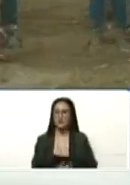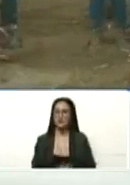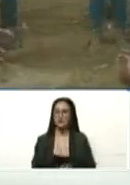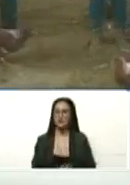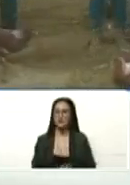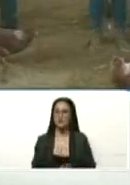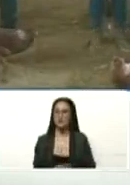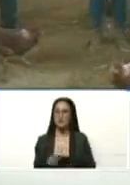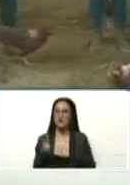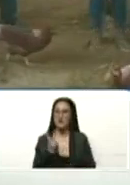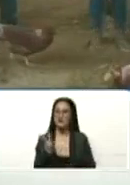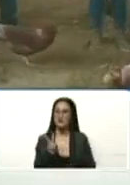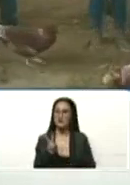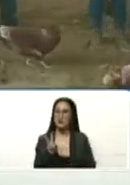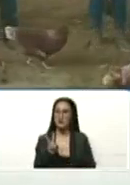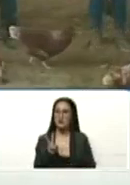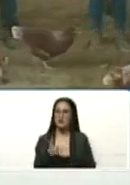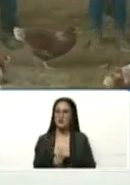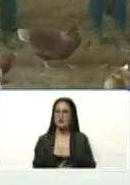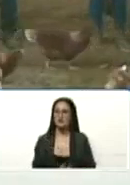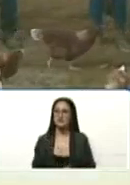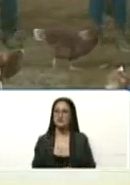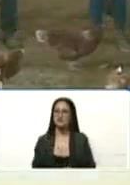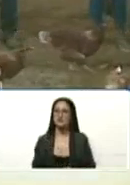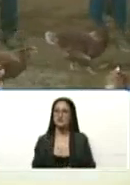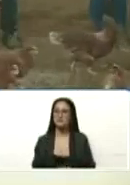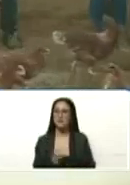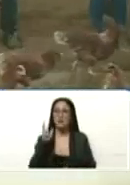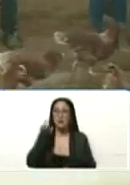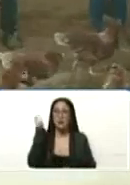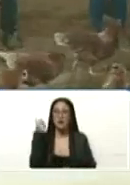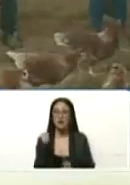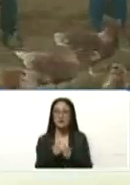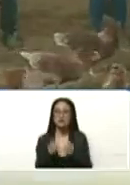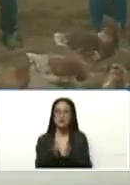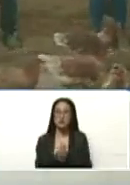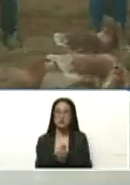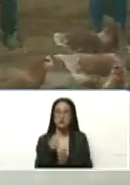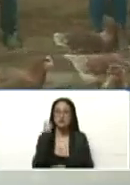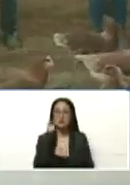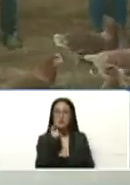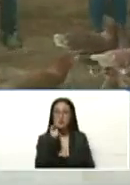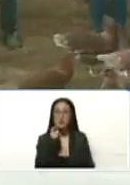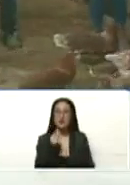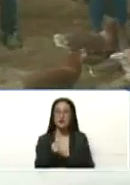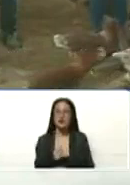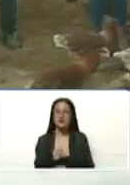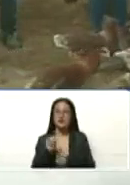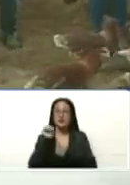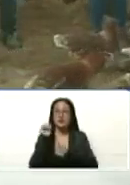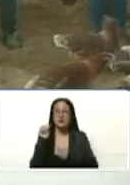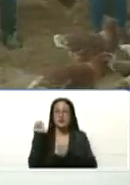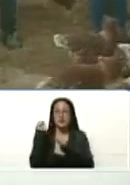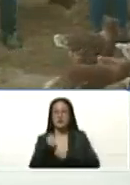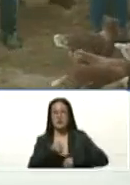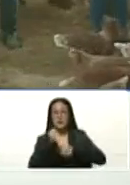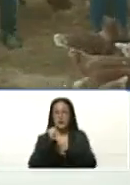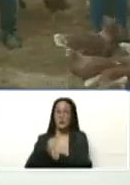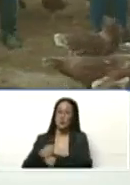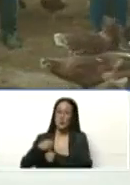la Venezuela centro-oriental, del Guárico, Anzoátegui, Sucre, del Tamacuro, Monagas,